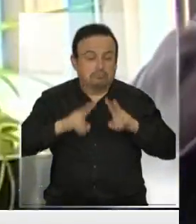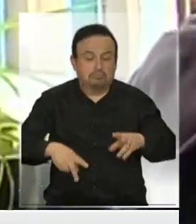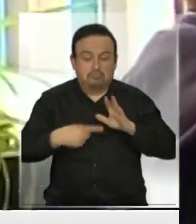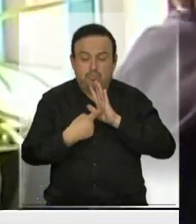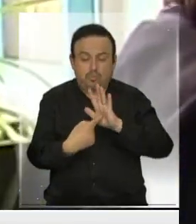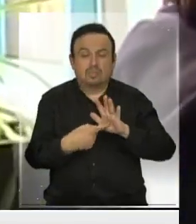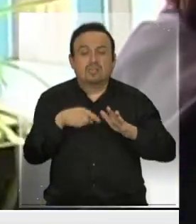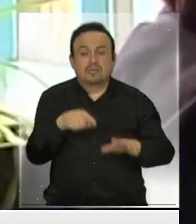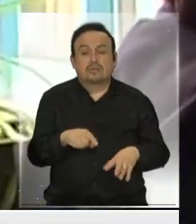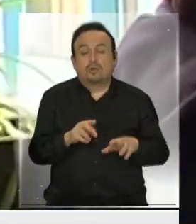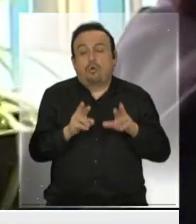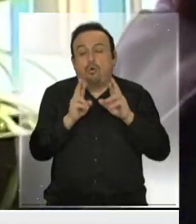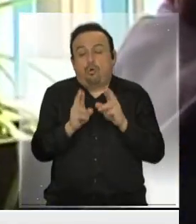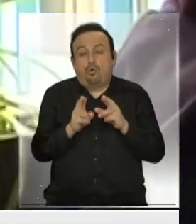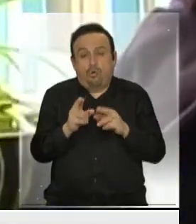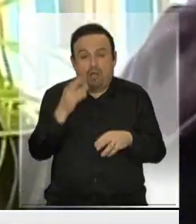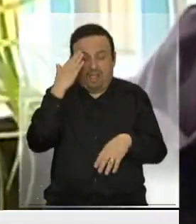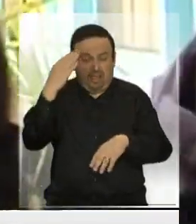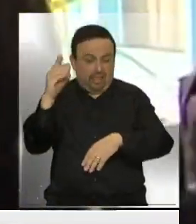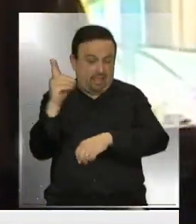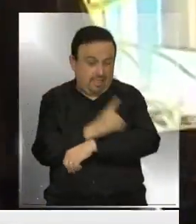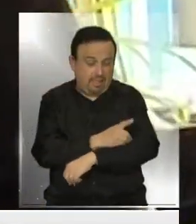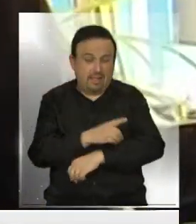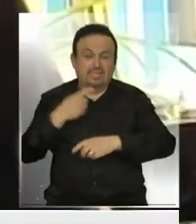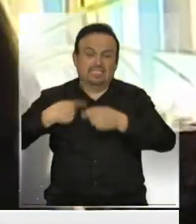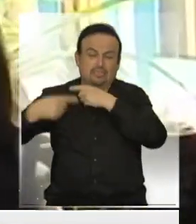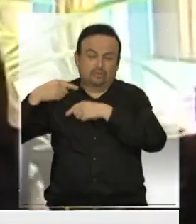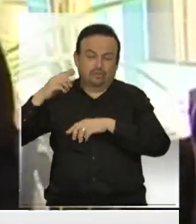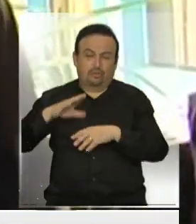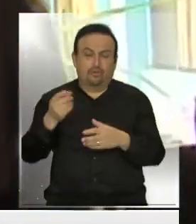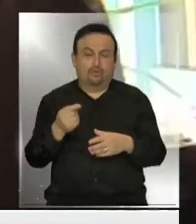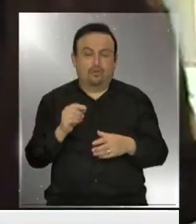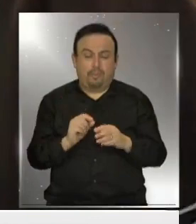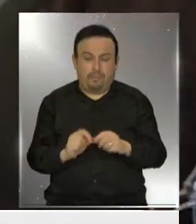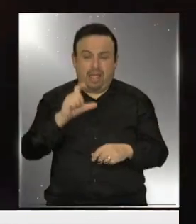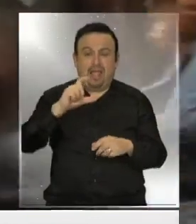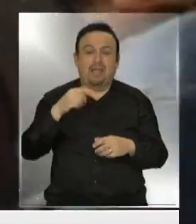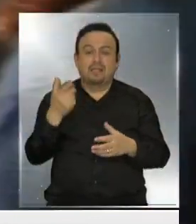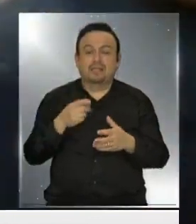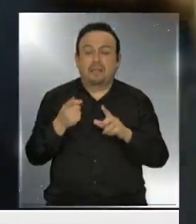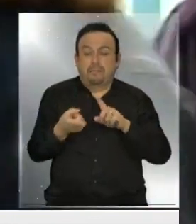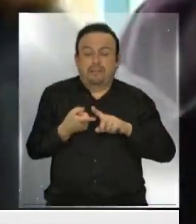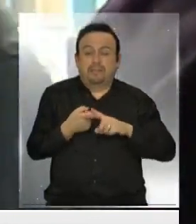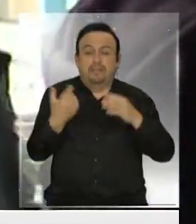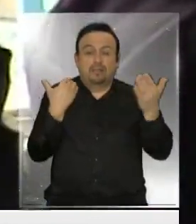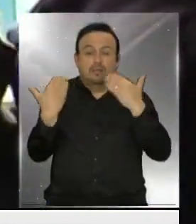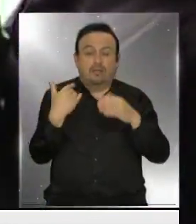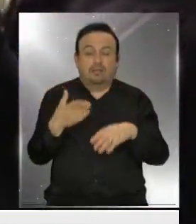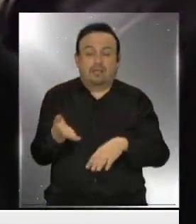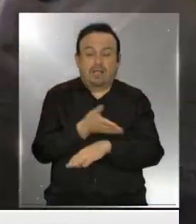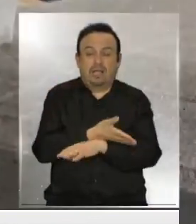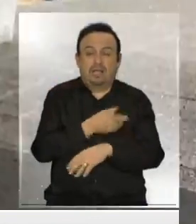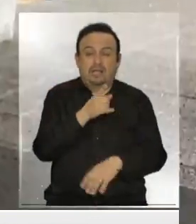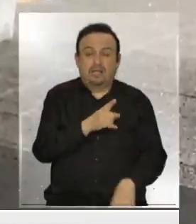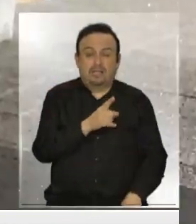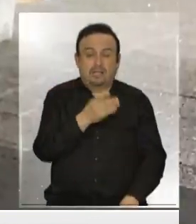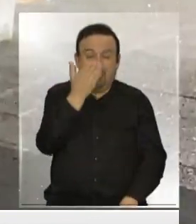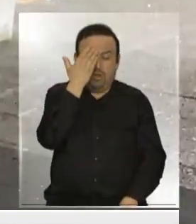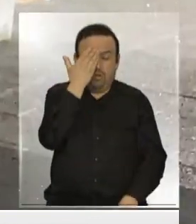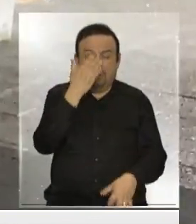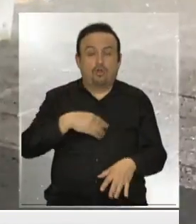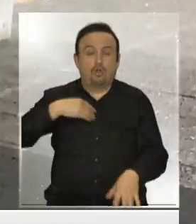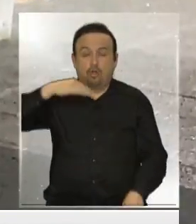dijo que espera que esta sea una jornada histórica, con un aumento de la participación en comparación a las primarias que hubo en